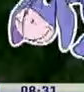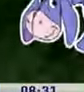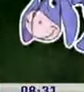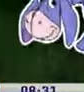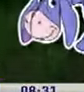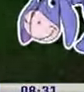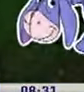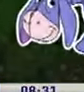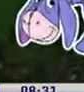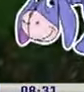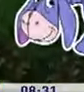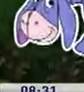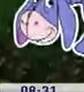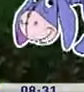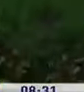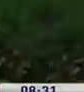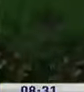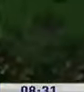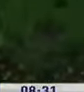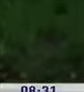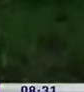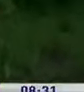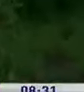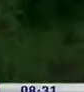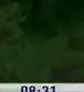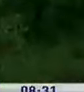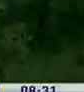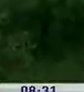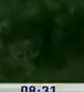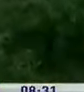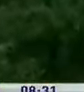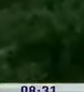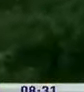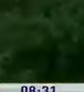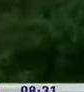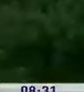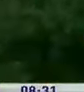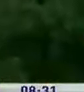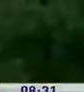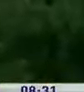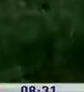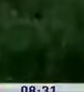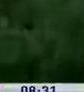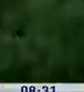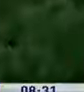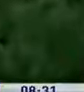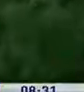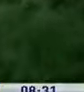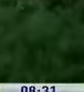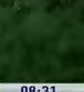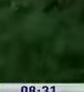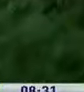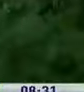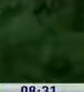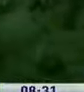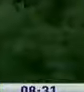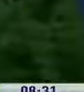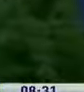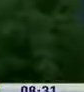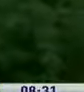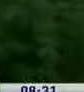No, antes ya vino, sí. Déjeme ver. Ah, sí, costadita el sabor está la perrita. Muy bien, vecinito.